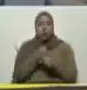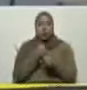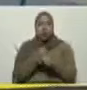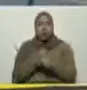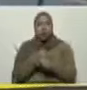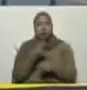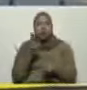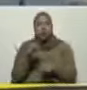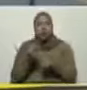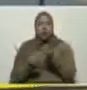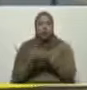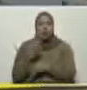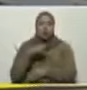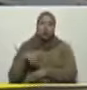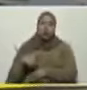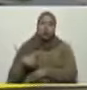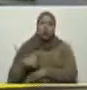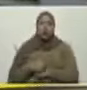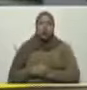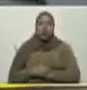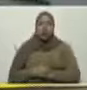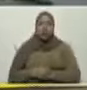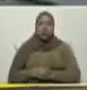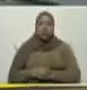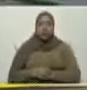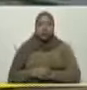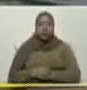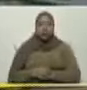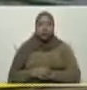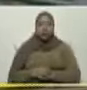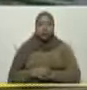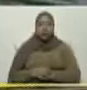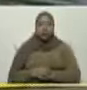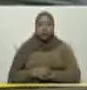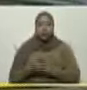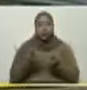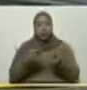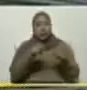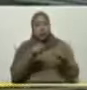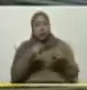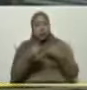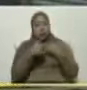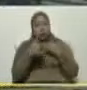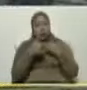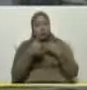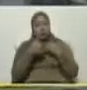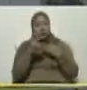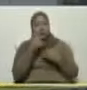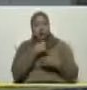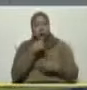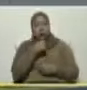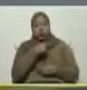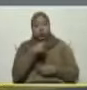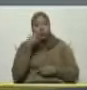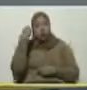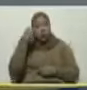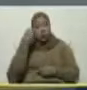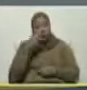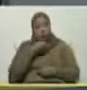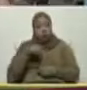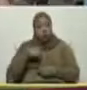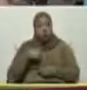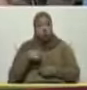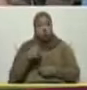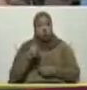llegaron como misiles las sanciones nos subestimaron creyeron que nosotros nos